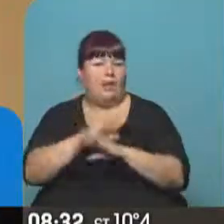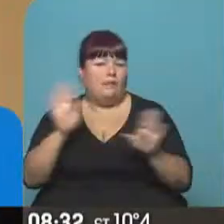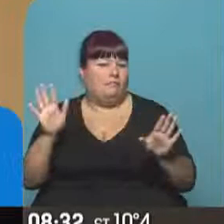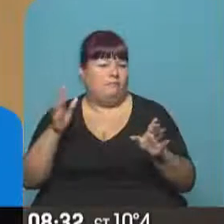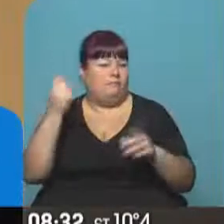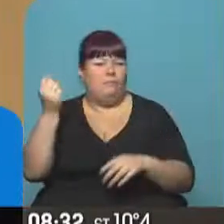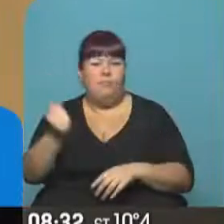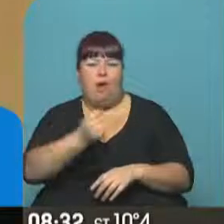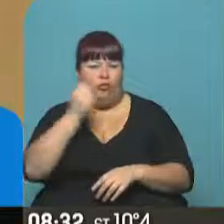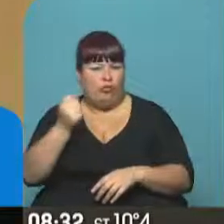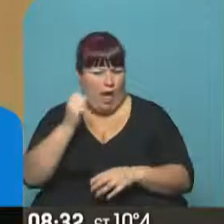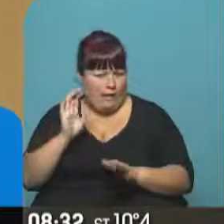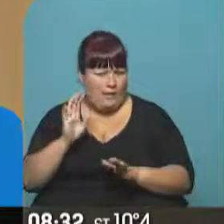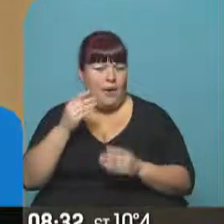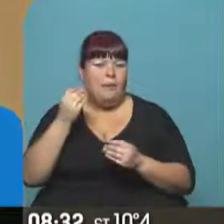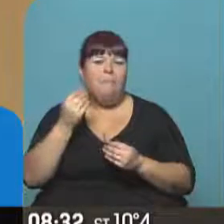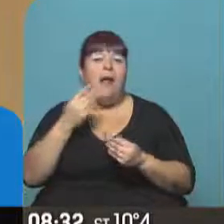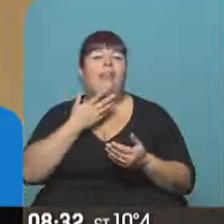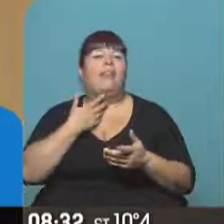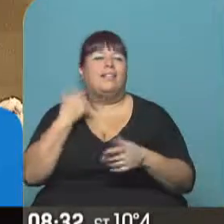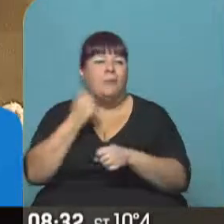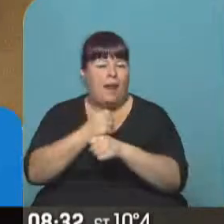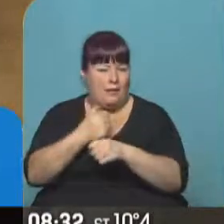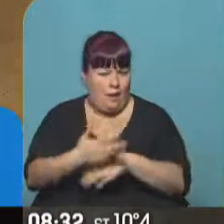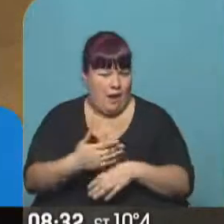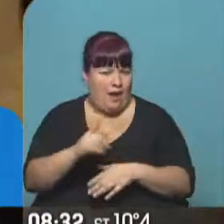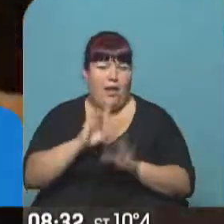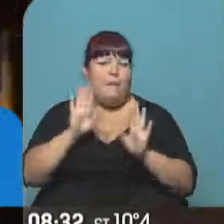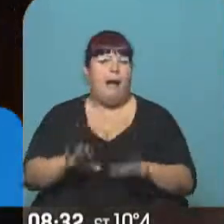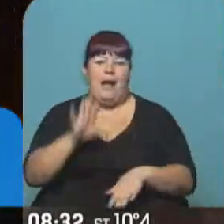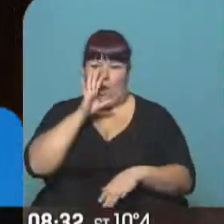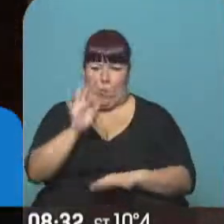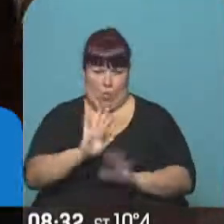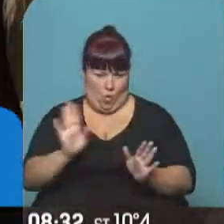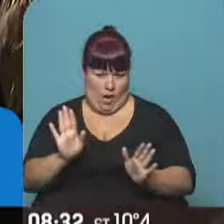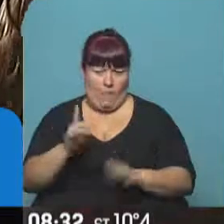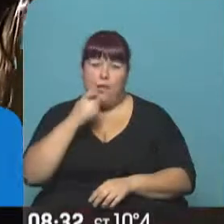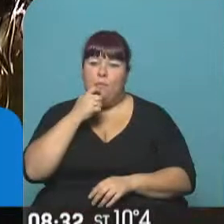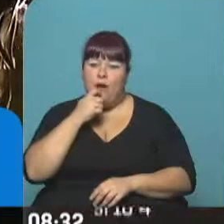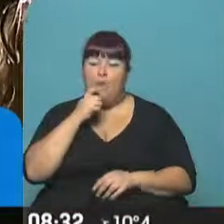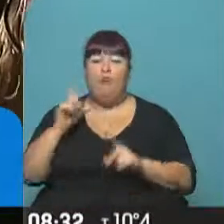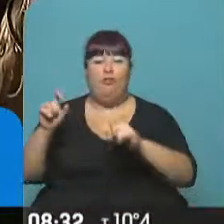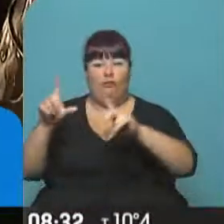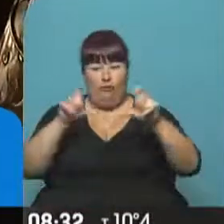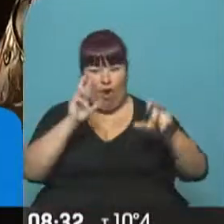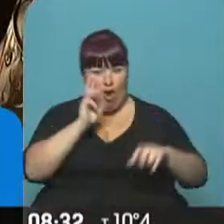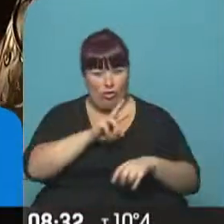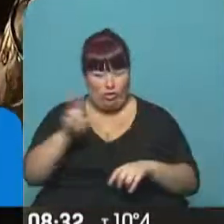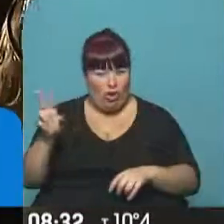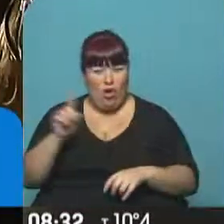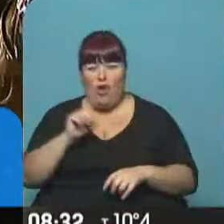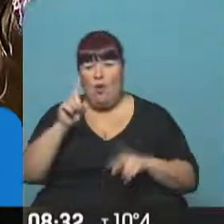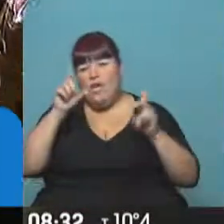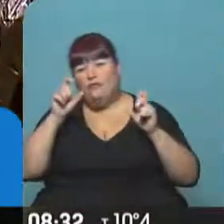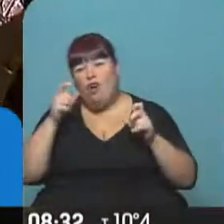absolutamente indispensable para el deseo de hacer, y no hay que parar nunca. Por ejemplo, las fotos que se ven no son